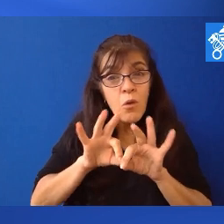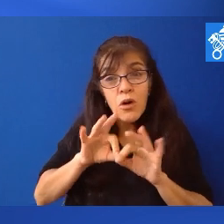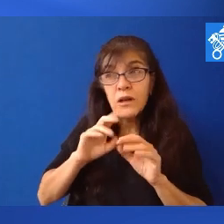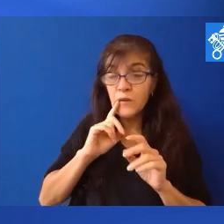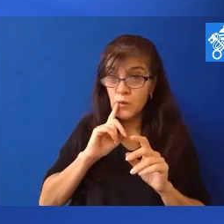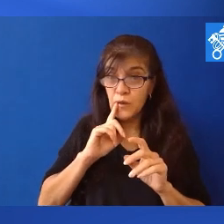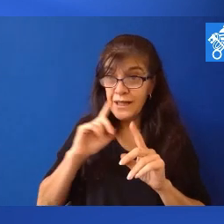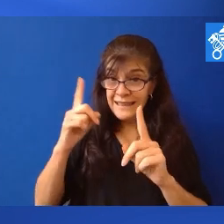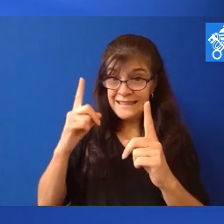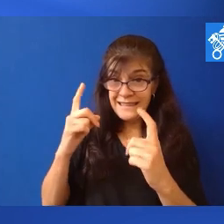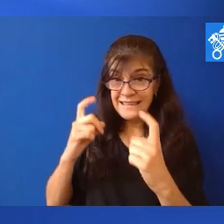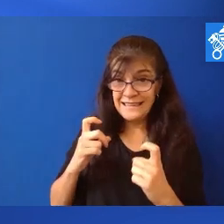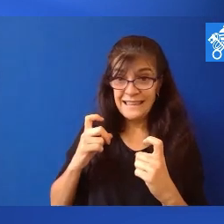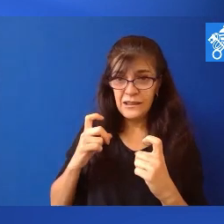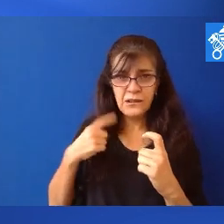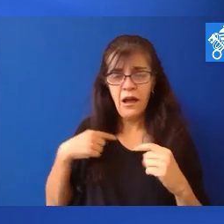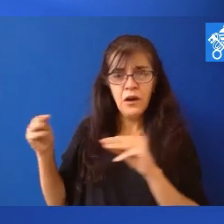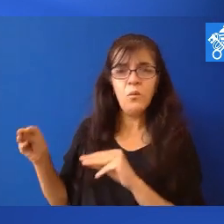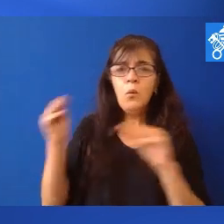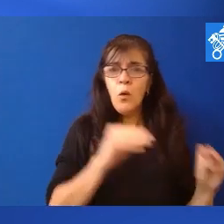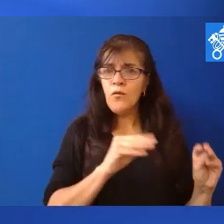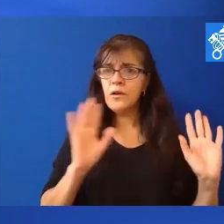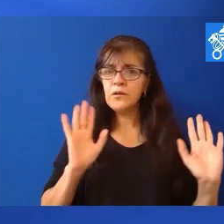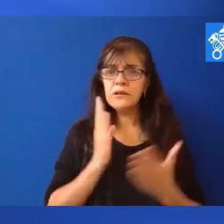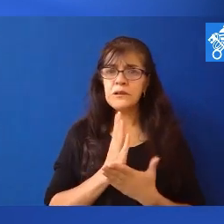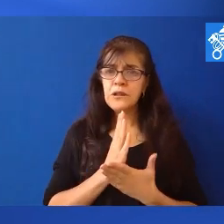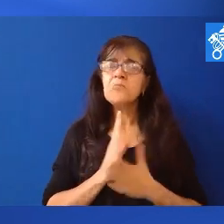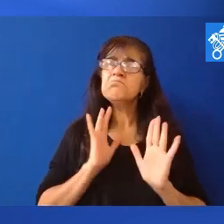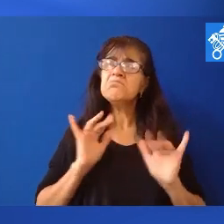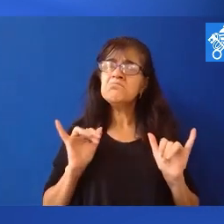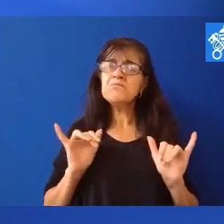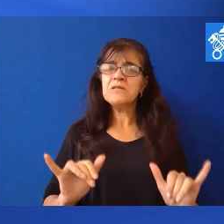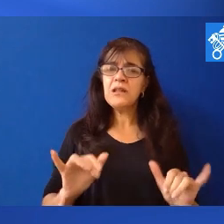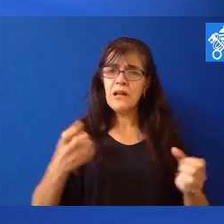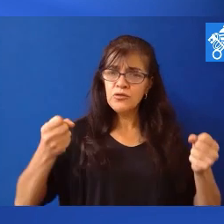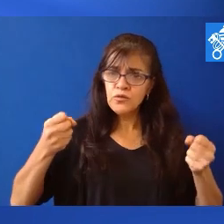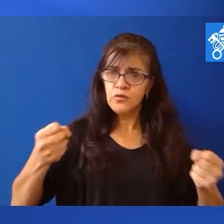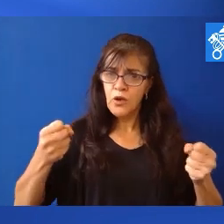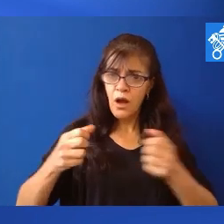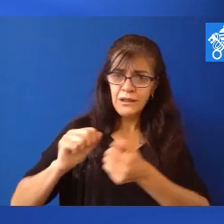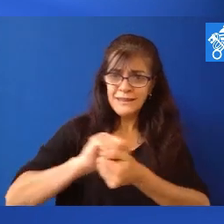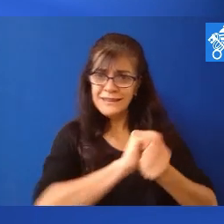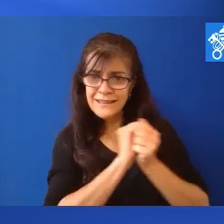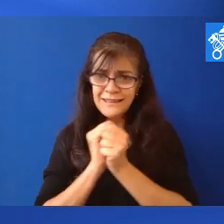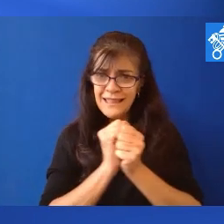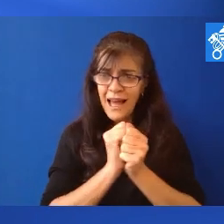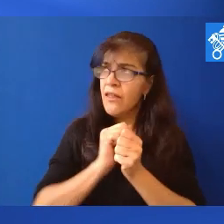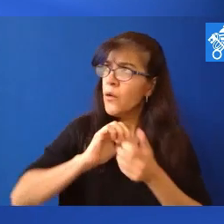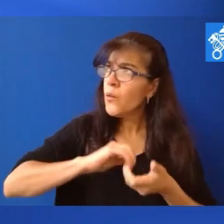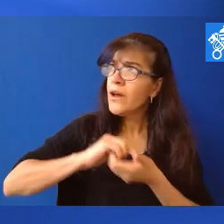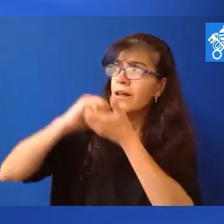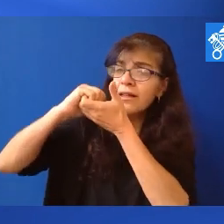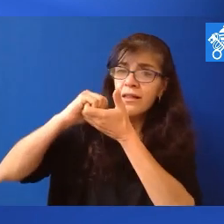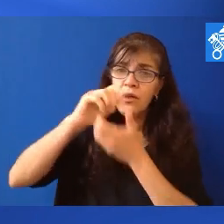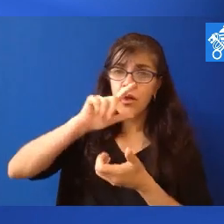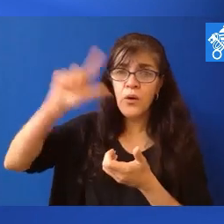la prueba, no hacer mudanza, no cambiar, es decir, permanecer fuertemente unidos al Señor